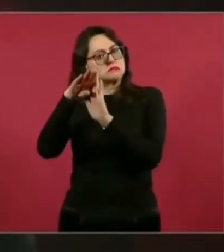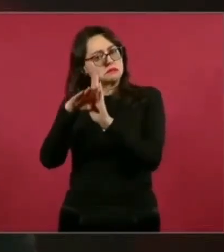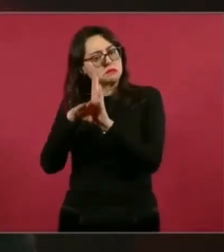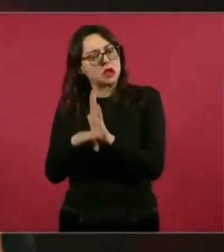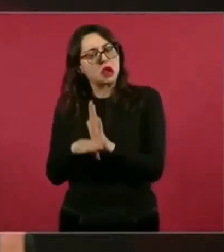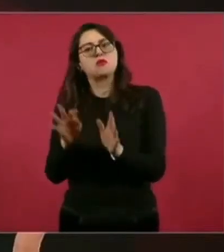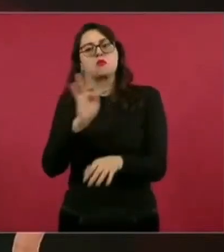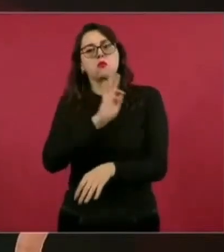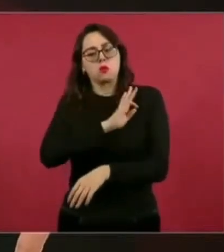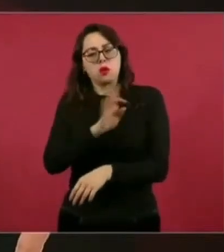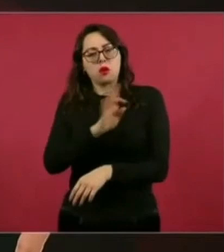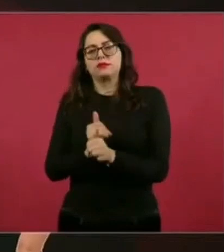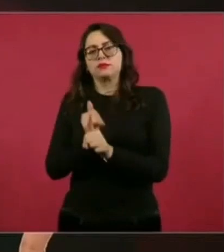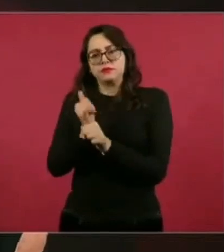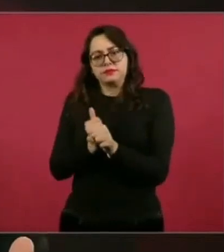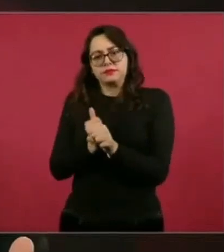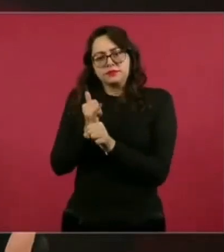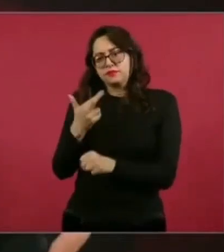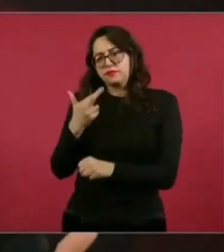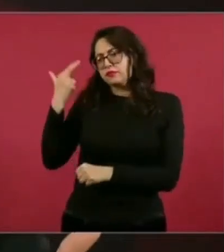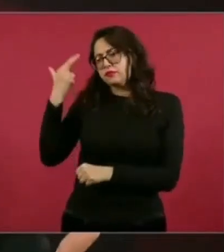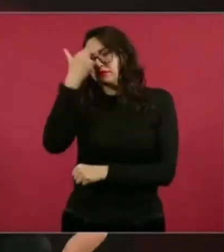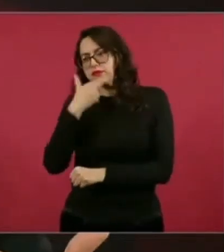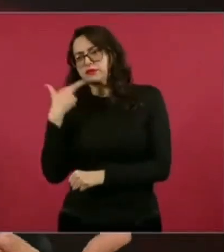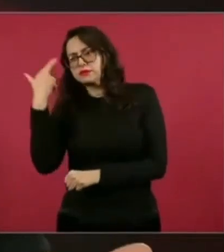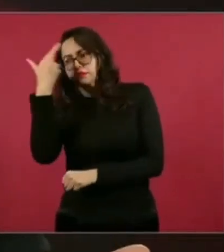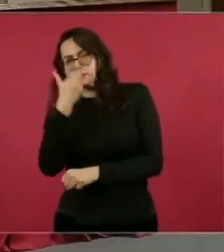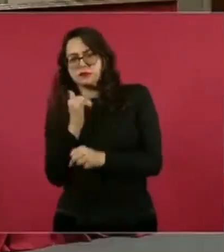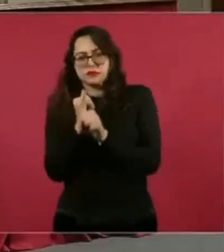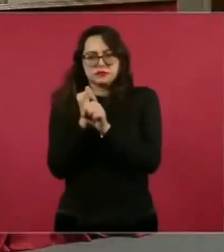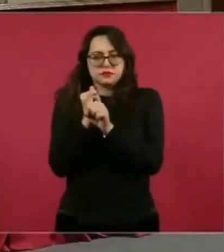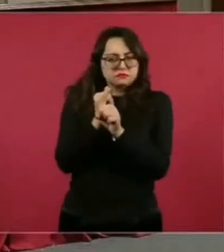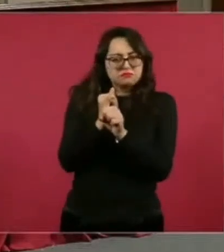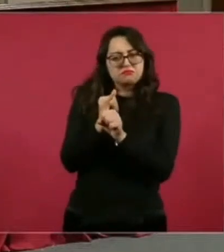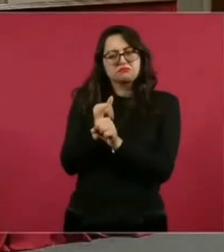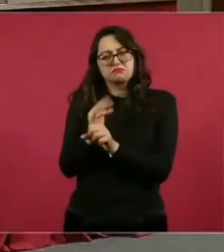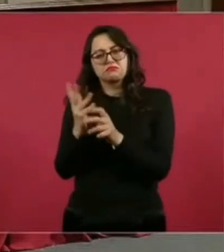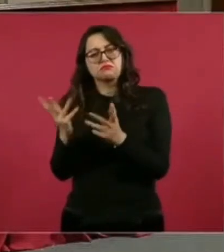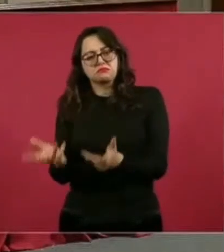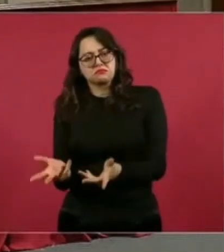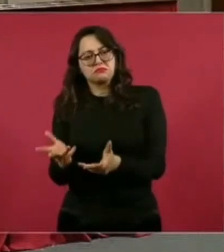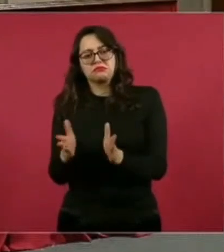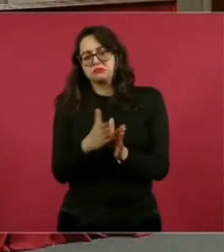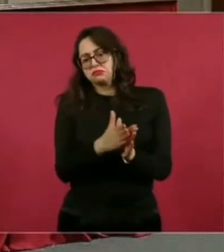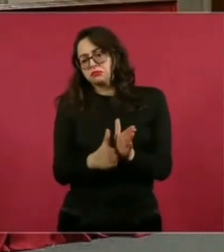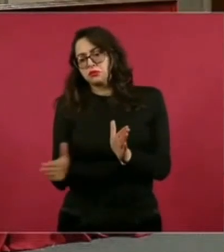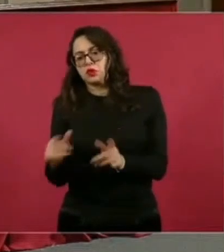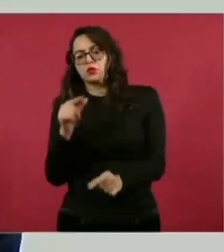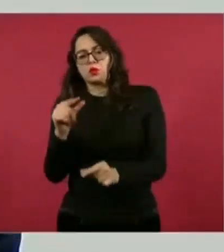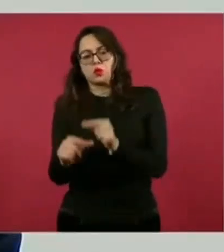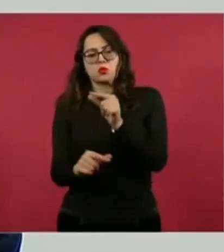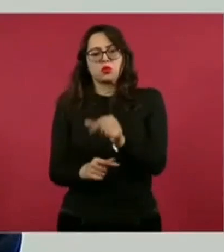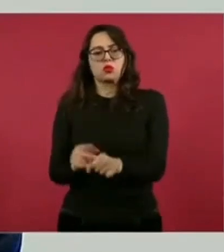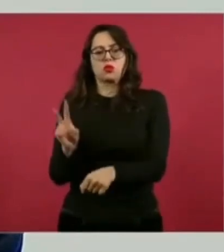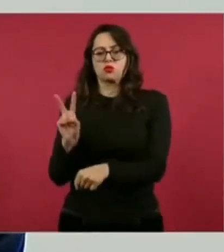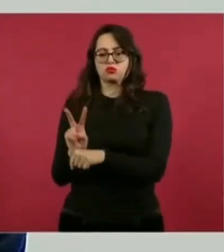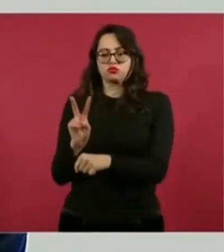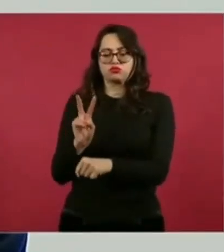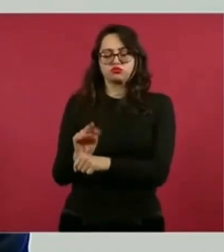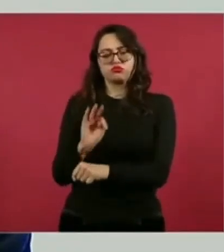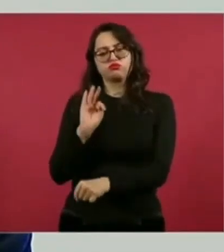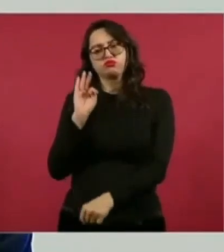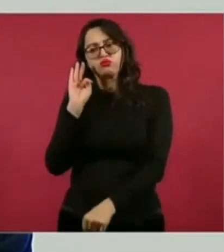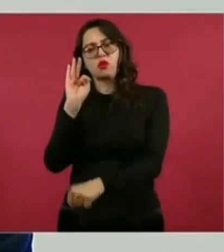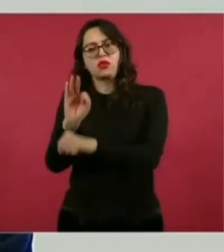realizar una evaluación detallada y de manera ordinaria, proponer un plan de protección, es decir, con más